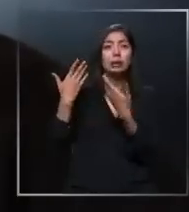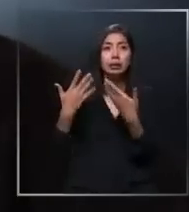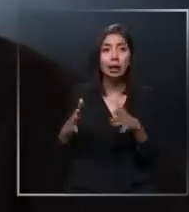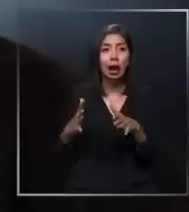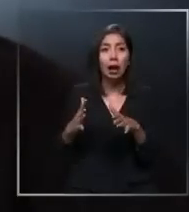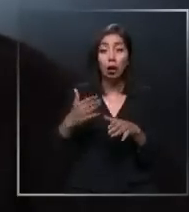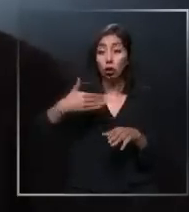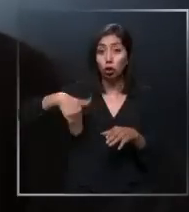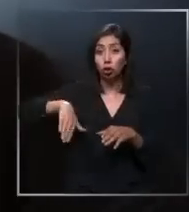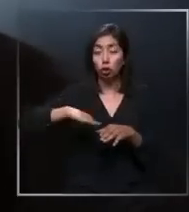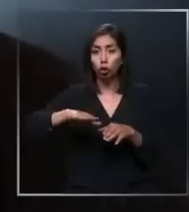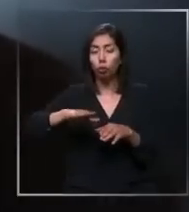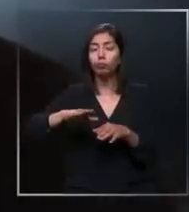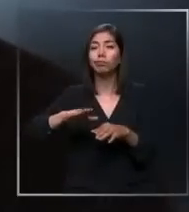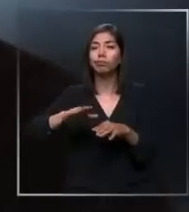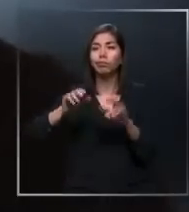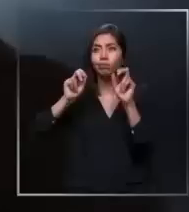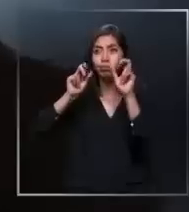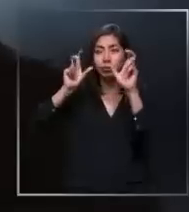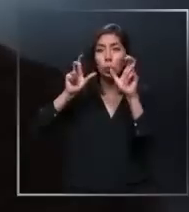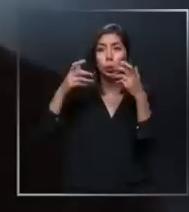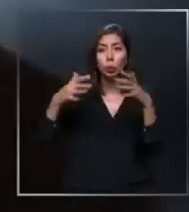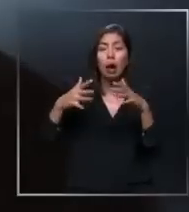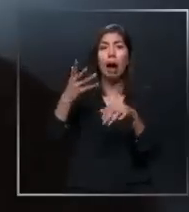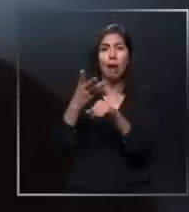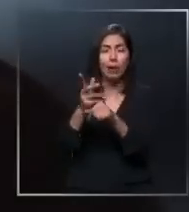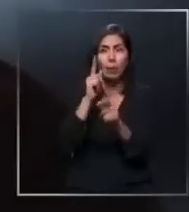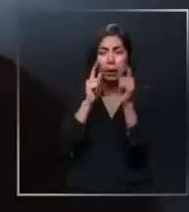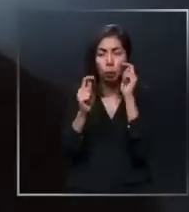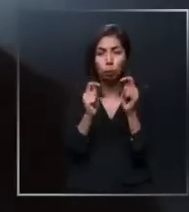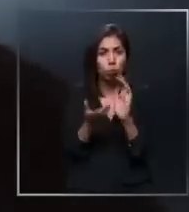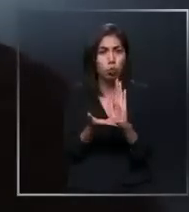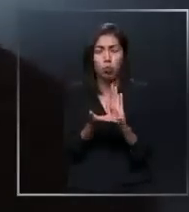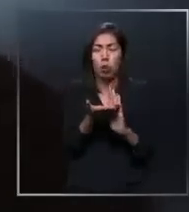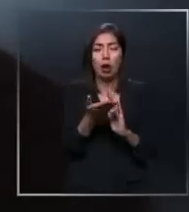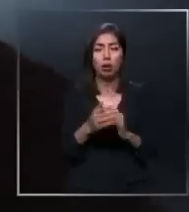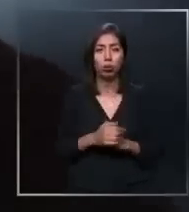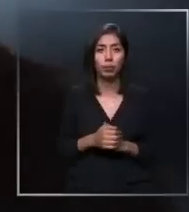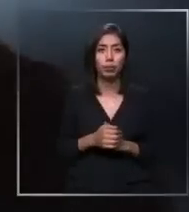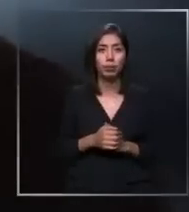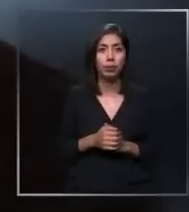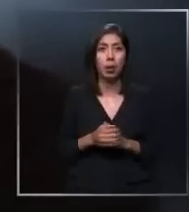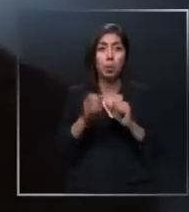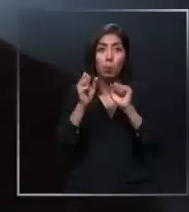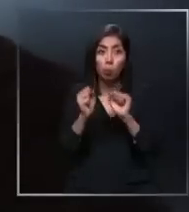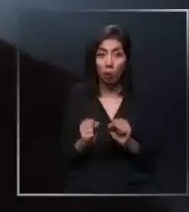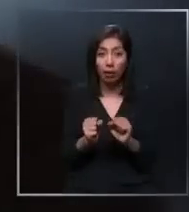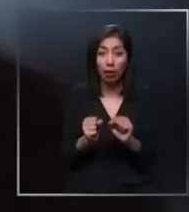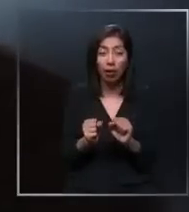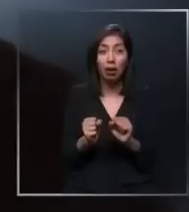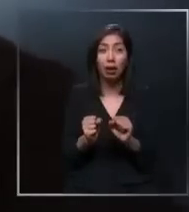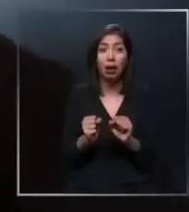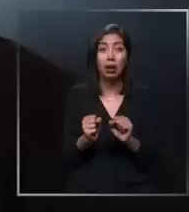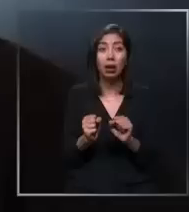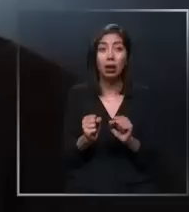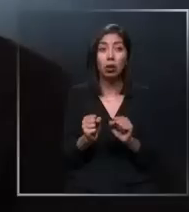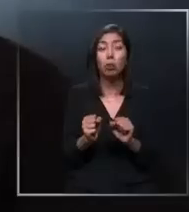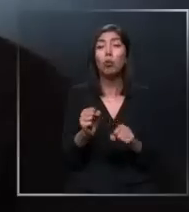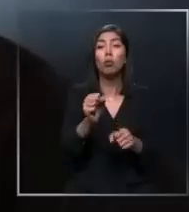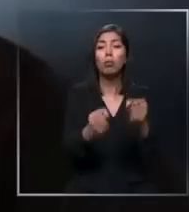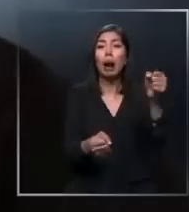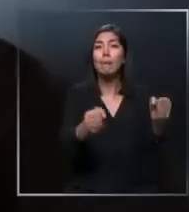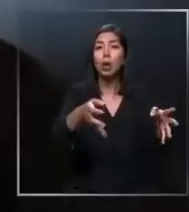que nosotros manteníamos estaban altos. Uno de los presupuestos era posibles ataques a vehículos de transporte de